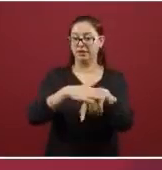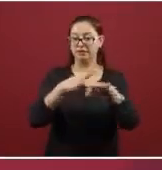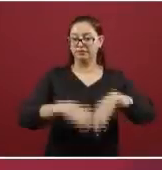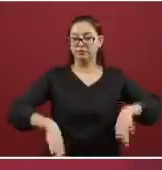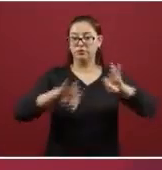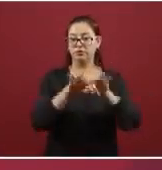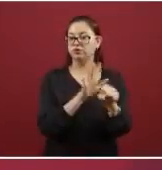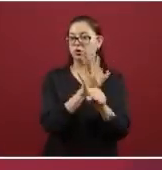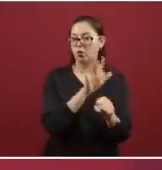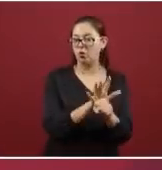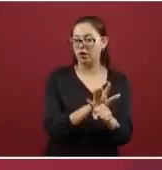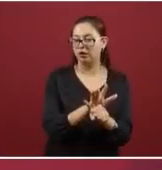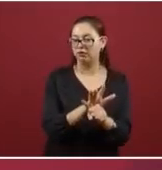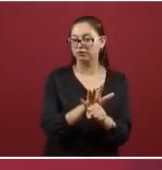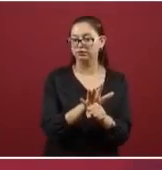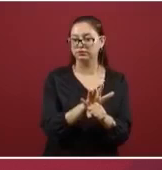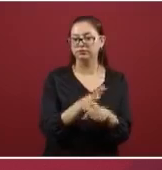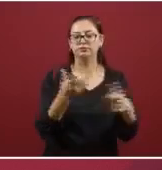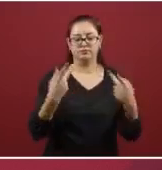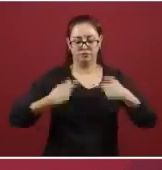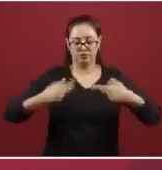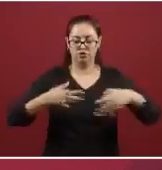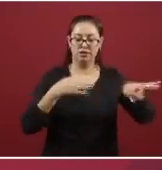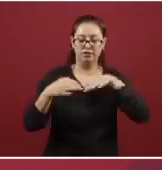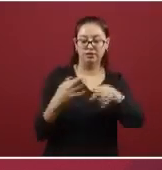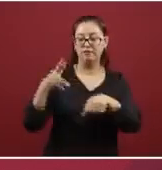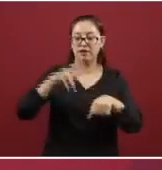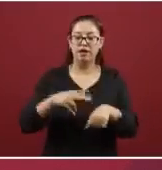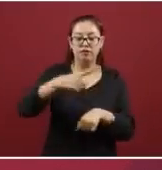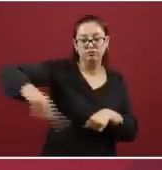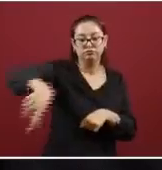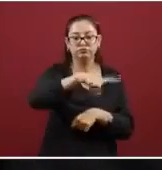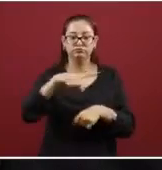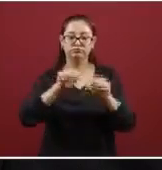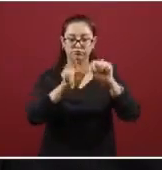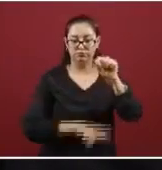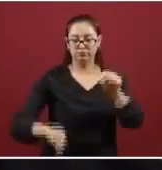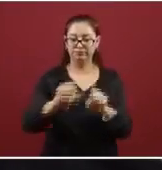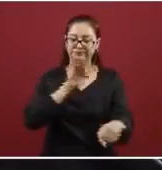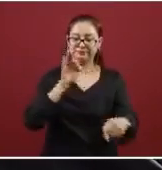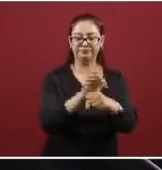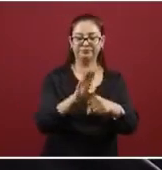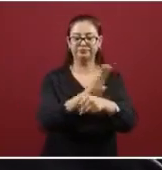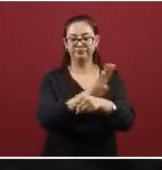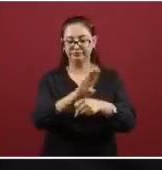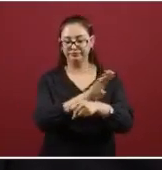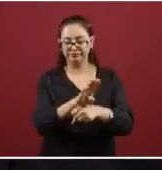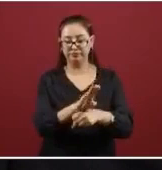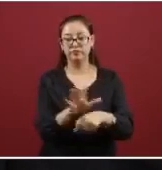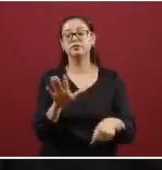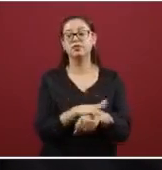que se benefician los trabajadores mexicanos, porque se